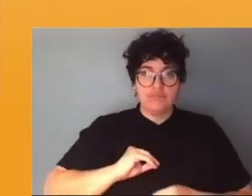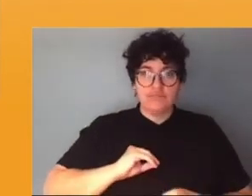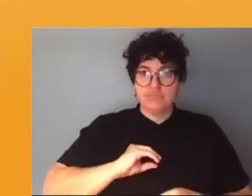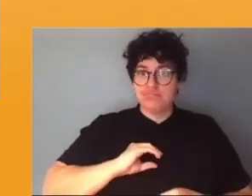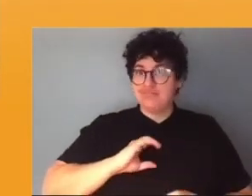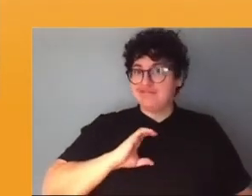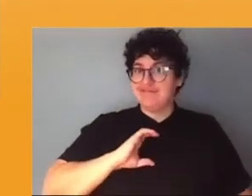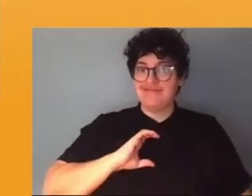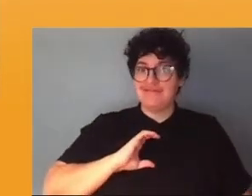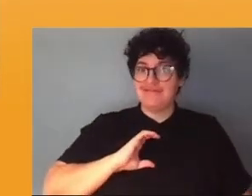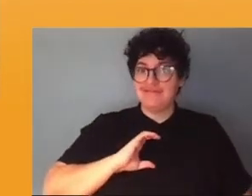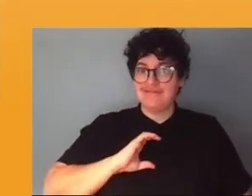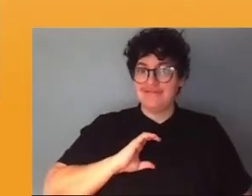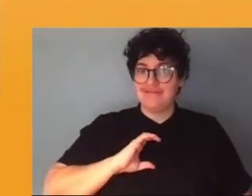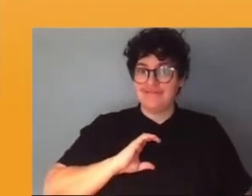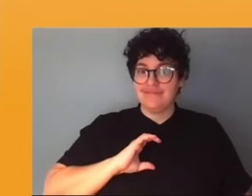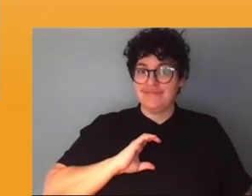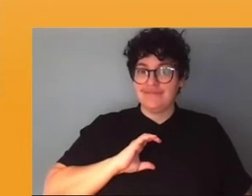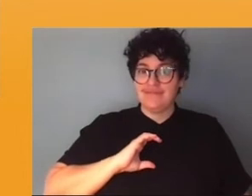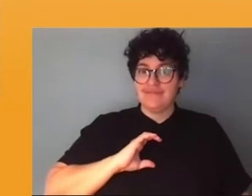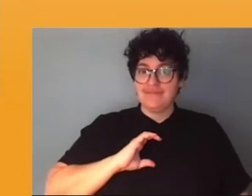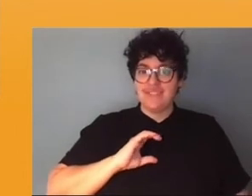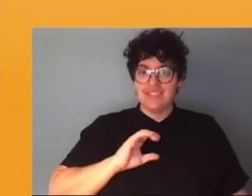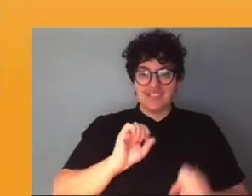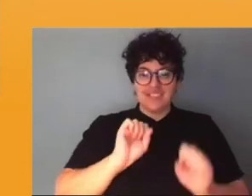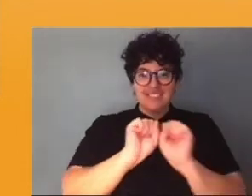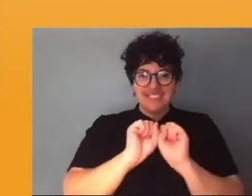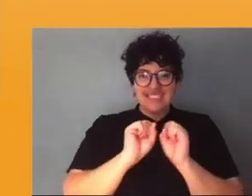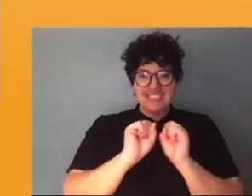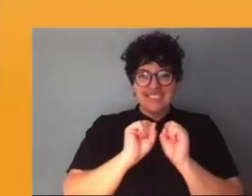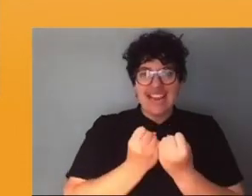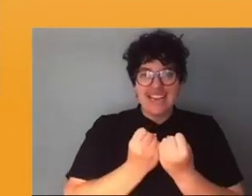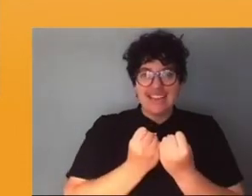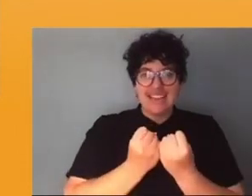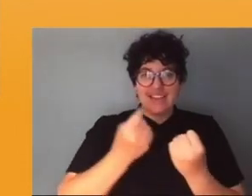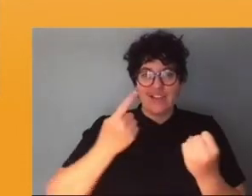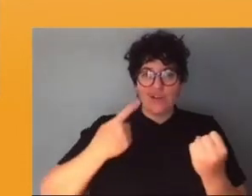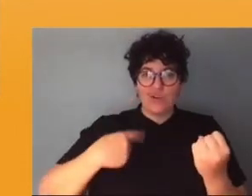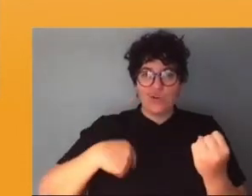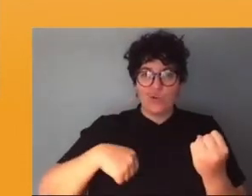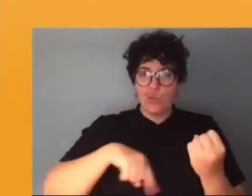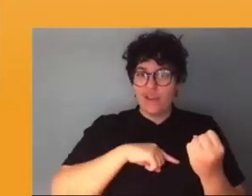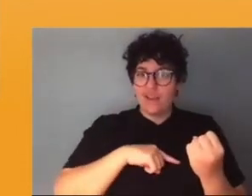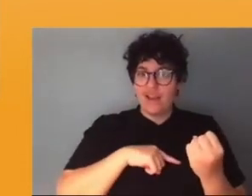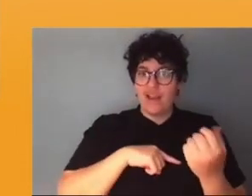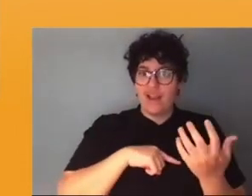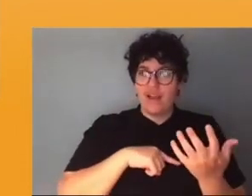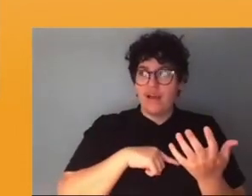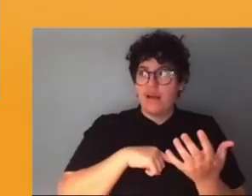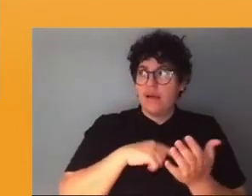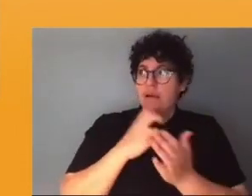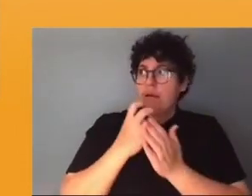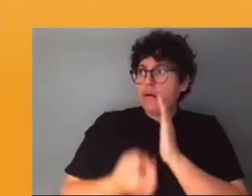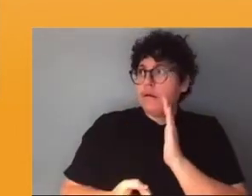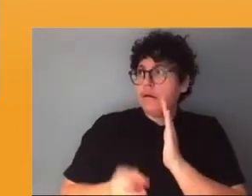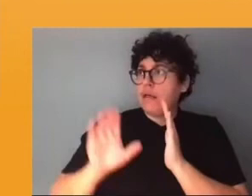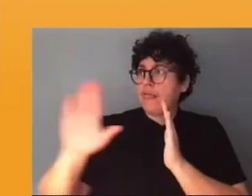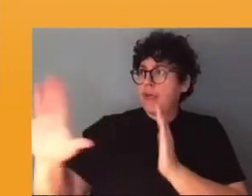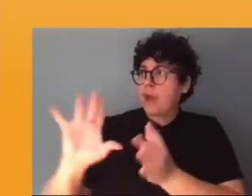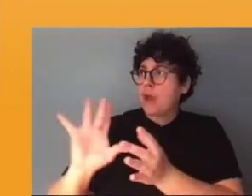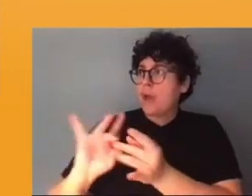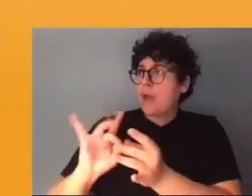como sociedad es súper fácil el quedarte pensando en lo que las personas dicen de